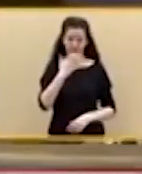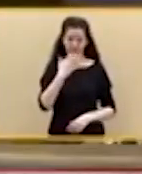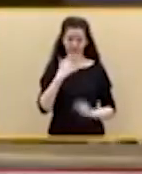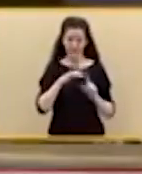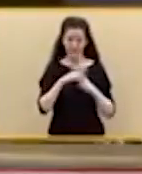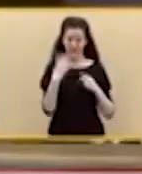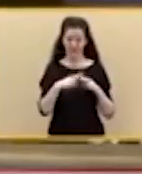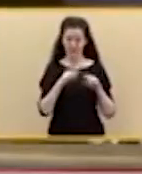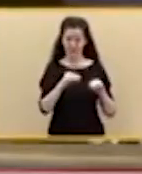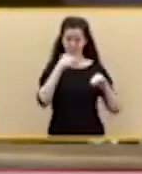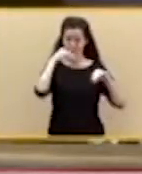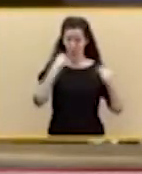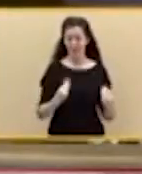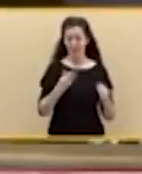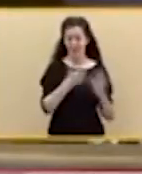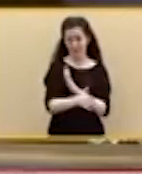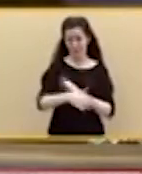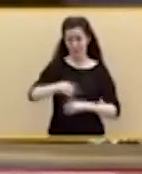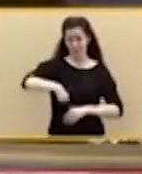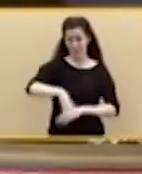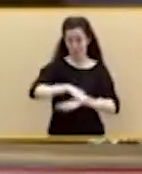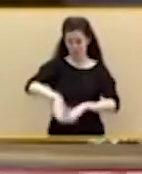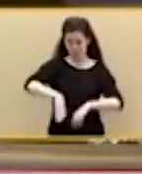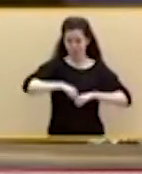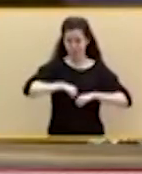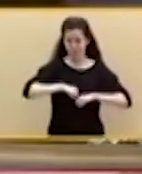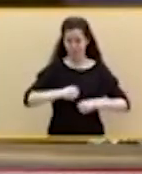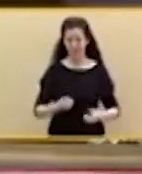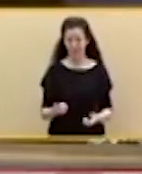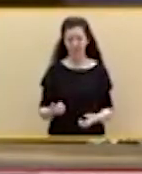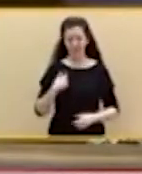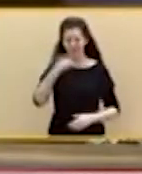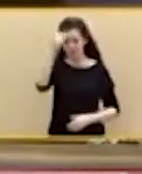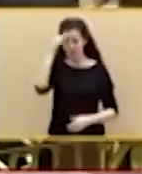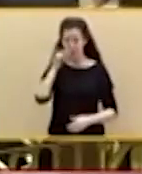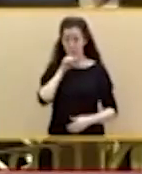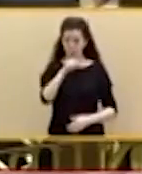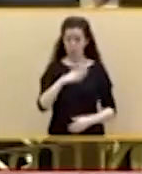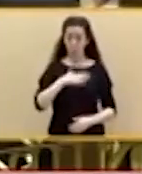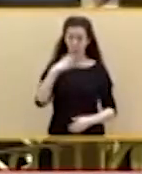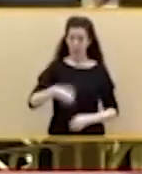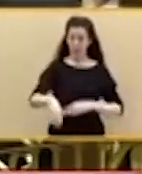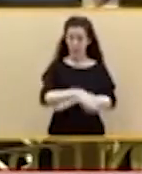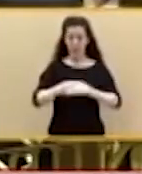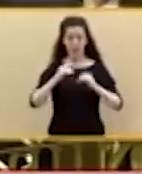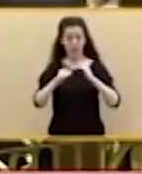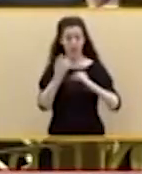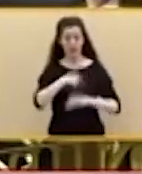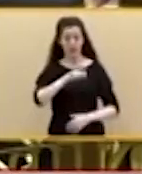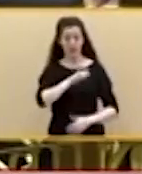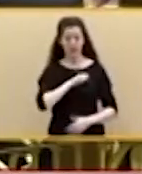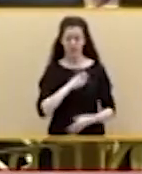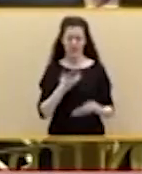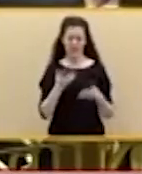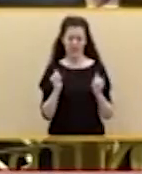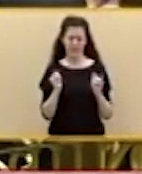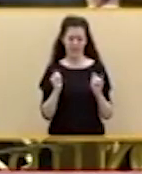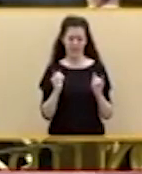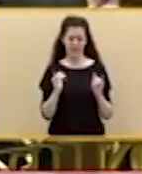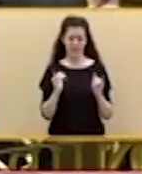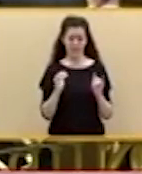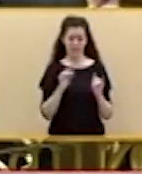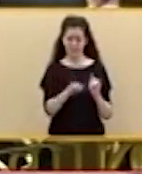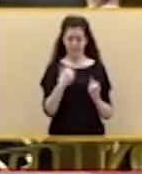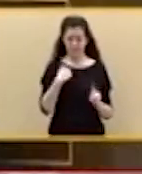negocia Con estos partiditos Aparte de Con el PNV Que es el partido Nacionalista Vasco Y gracias